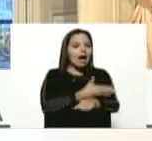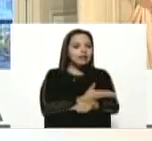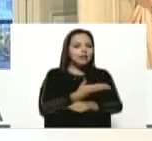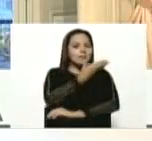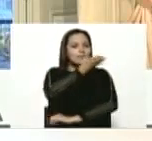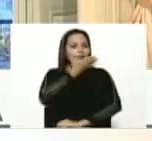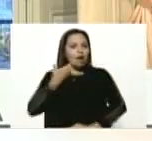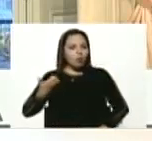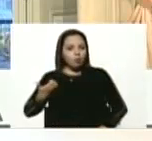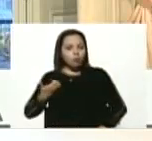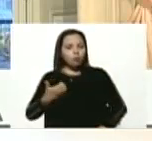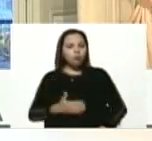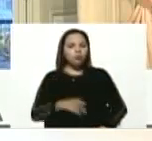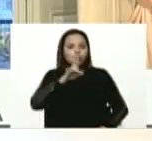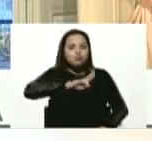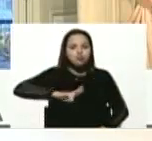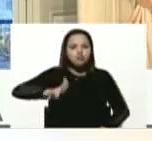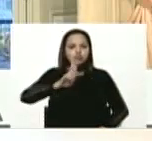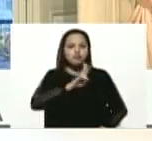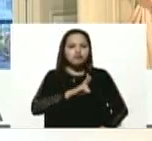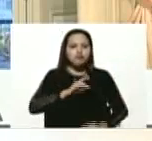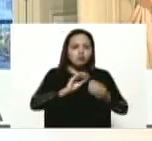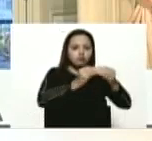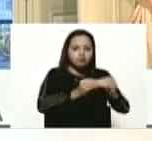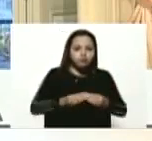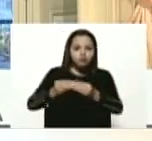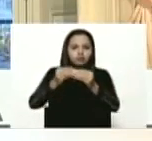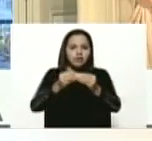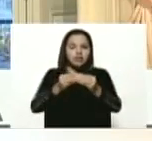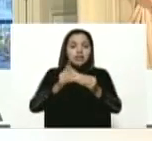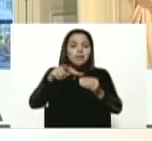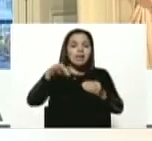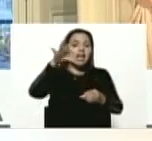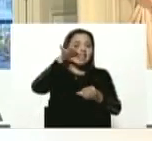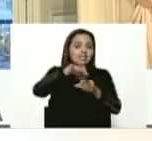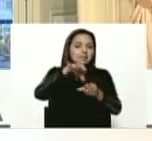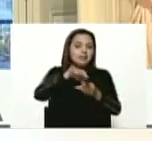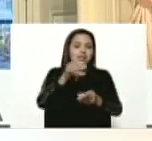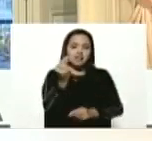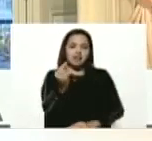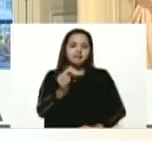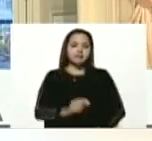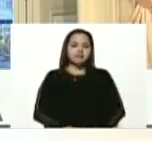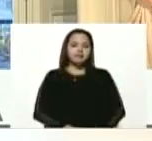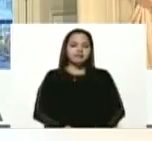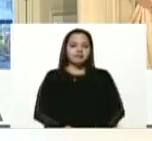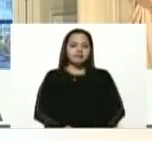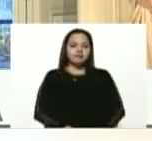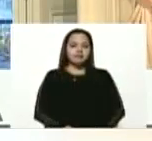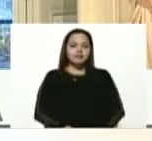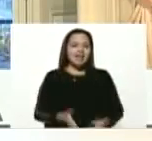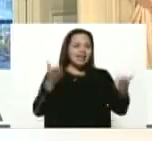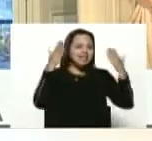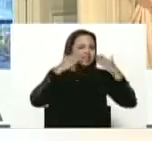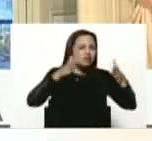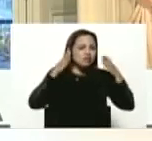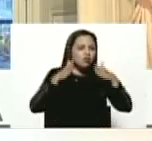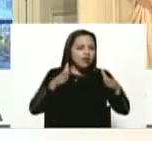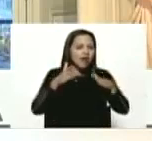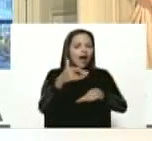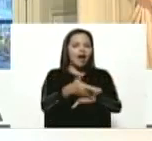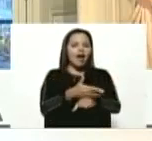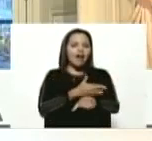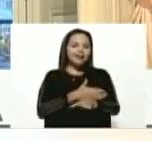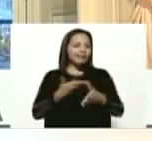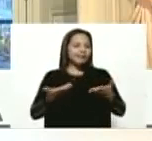correcta utilización y reproducción de la semilla ecológica. La asesoría a tiempo